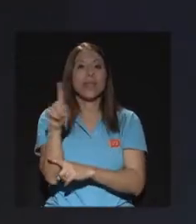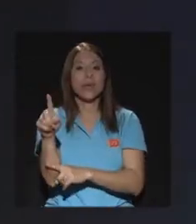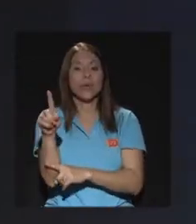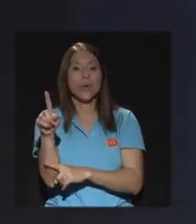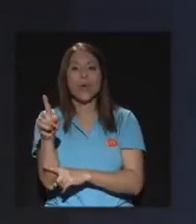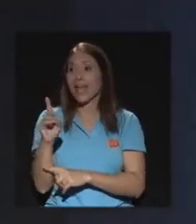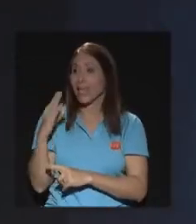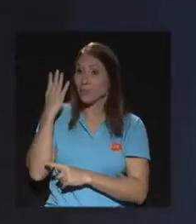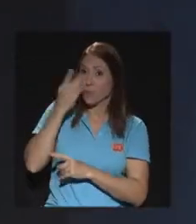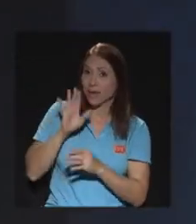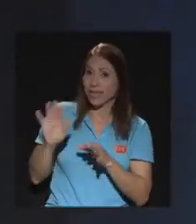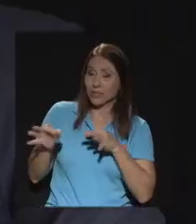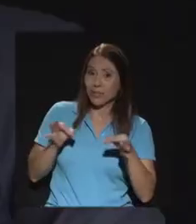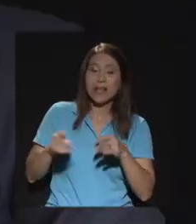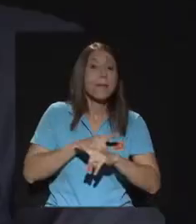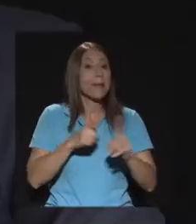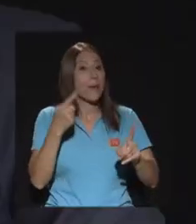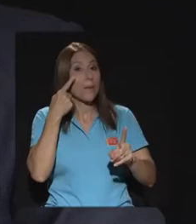explicación.